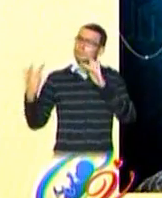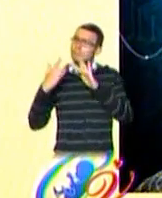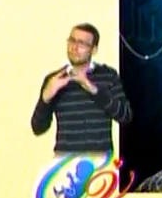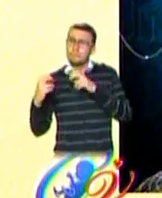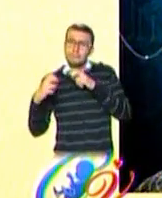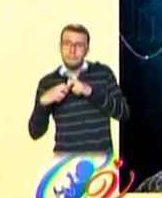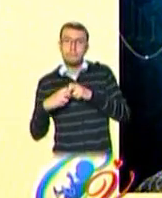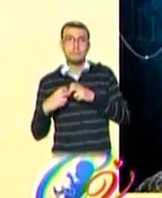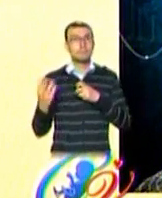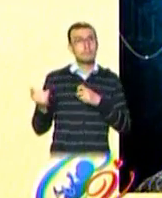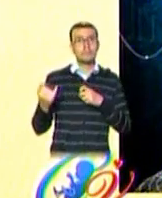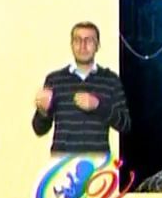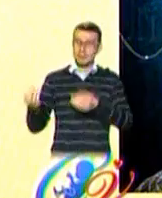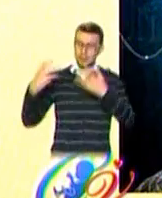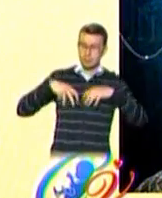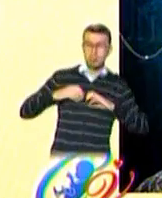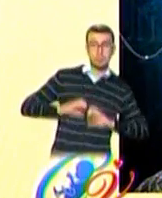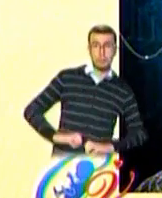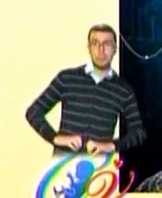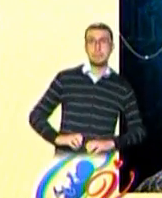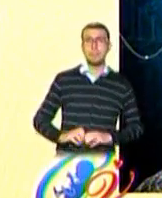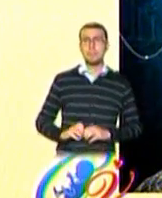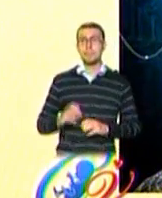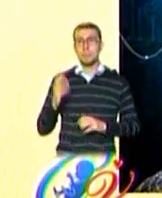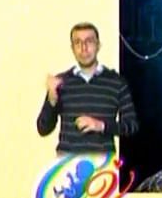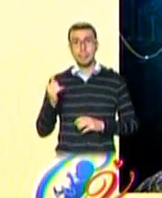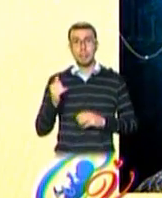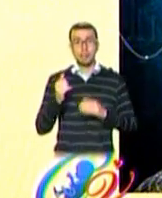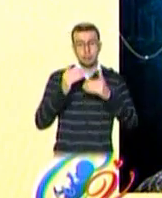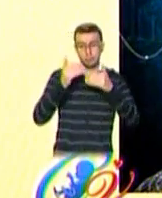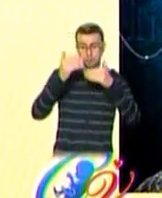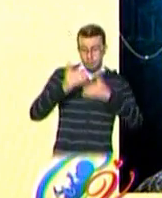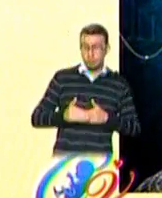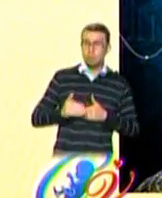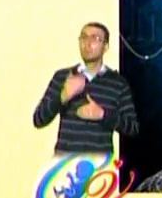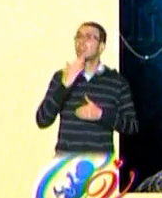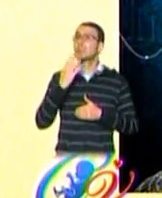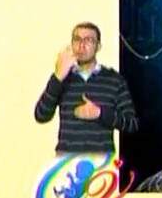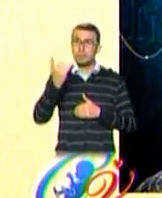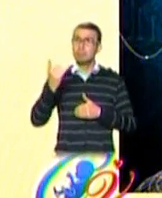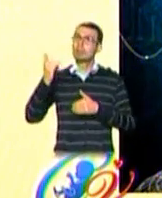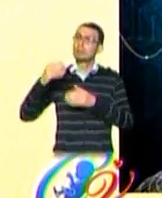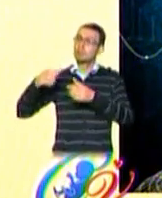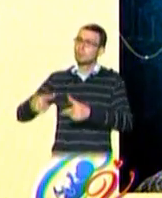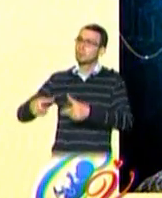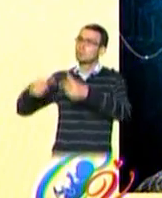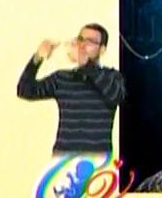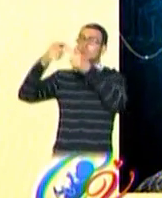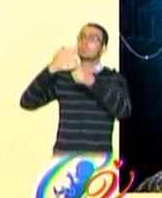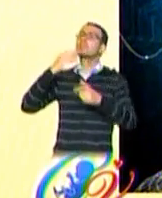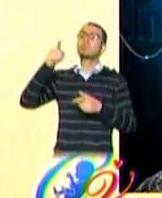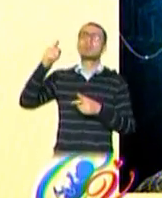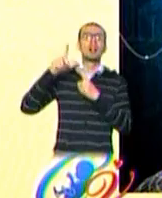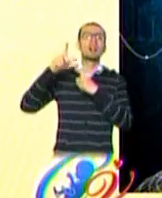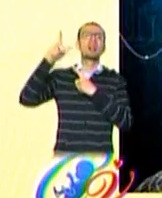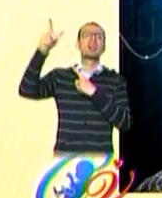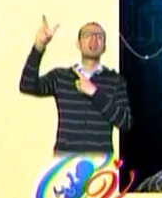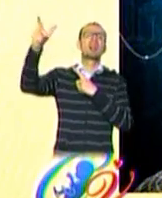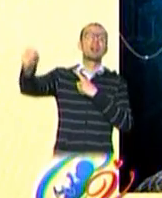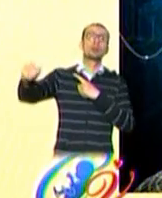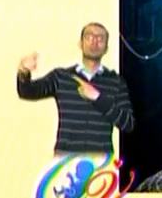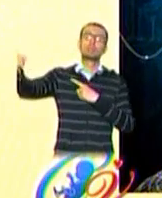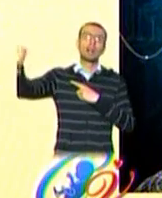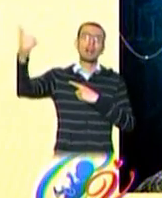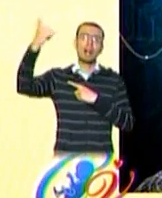fácilmente ella llega a nuestro cuerpo? Pues si traspasa una pared de estas, si me llaman del exterior, ustedes se